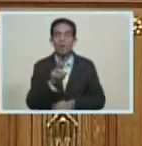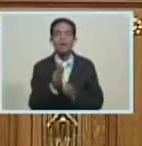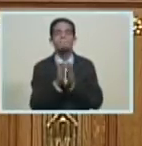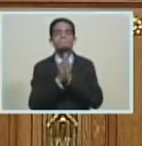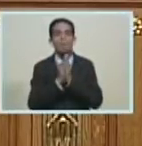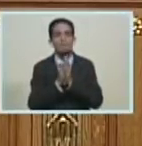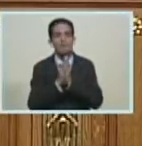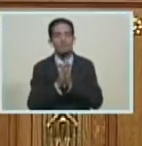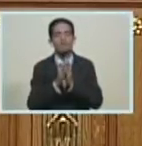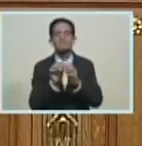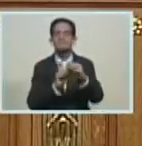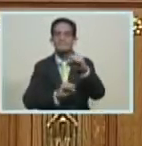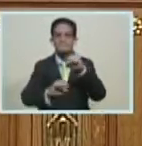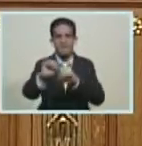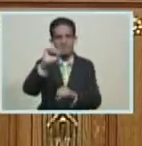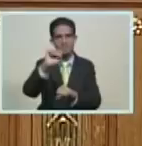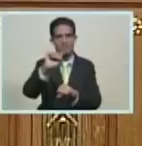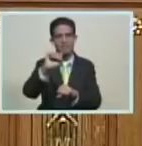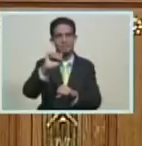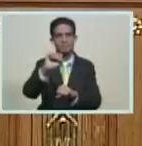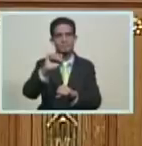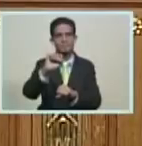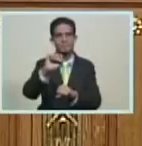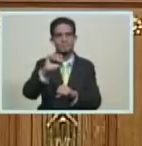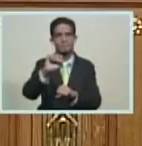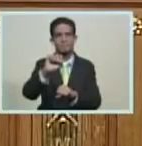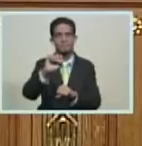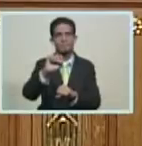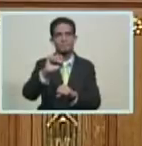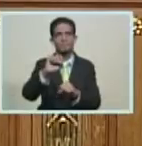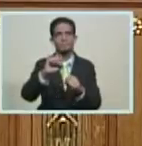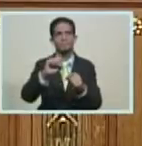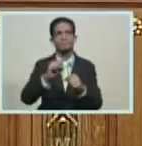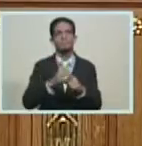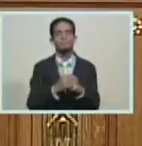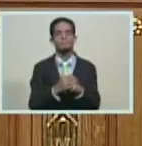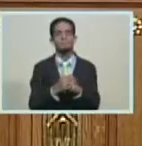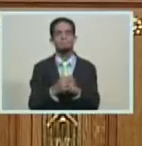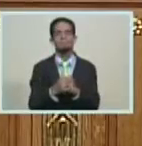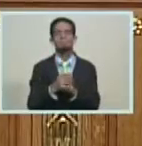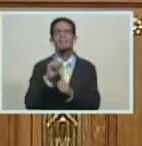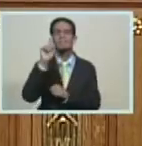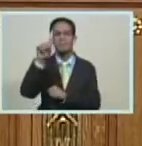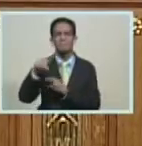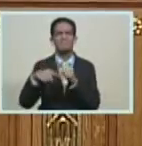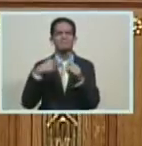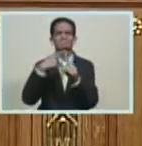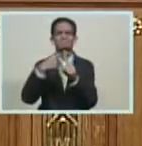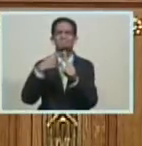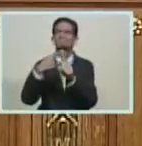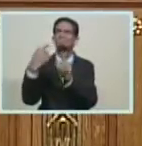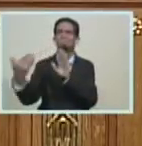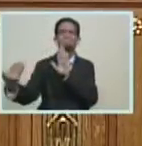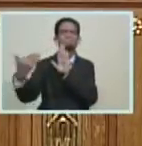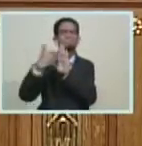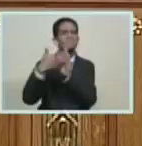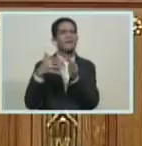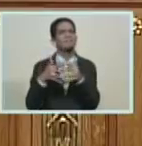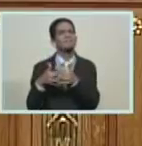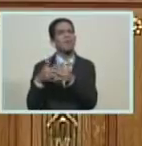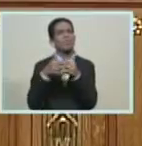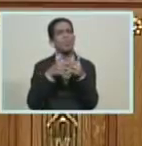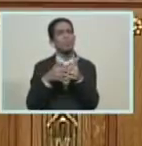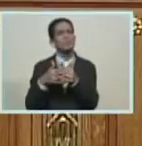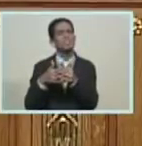A las agresiones que hemos conocido se suman las últimas sanciones del gobierno de los Estados Unidos. A mí no me intimidan.